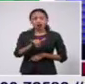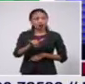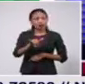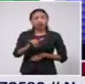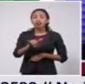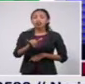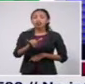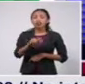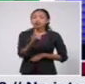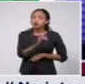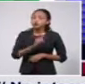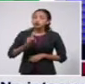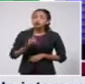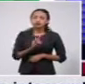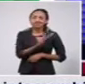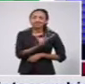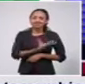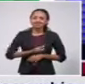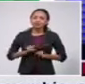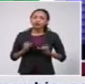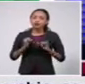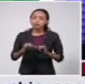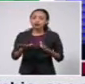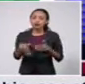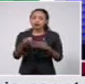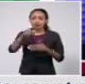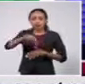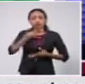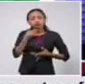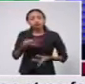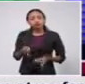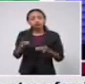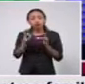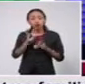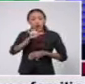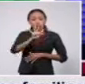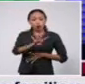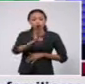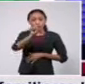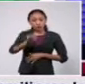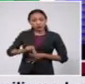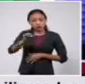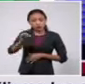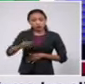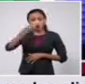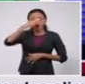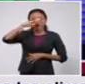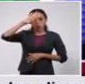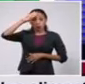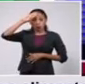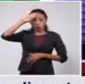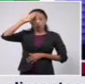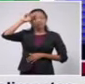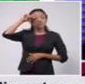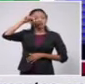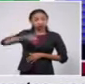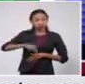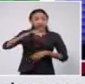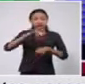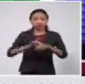Lamentamos informar en el día de hoy el fallecimiento de 4 personas en Cuba con COVID-19.